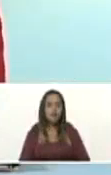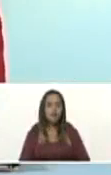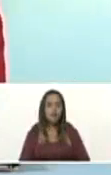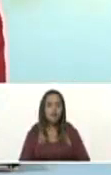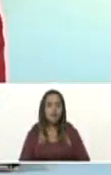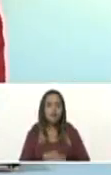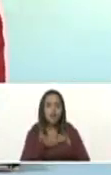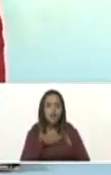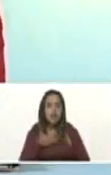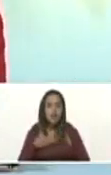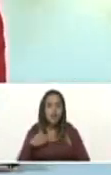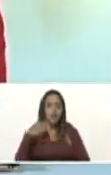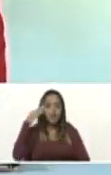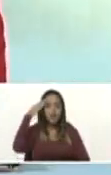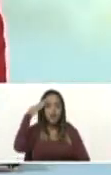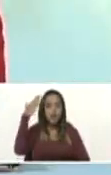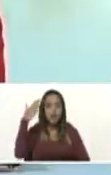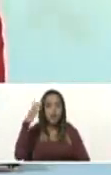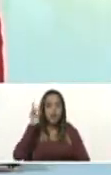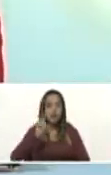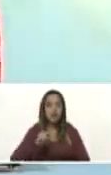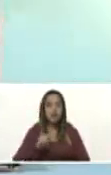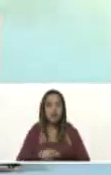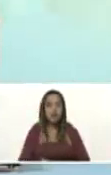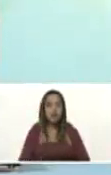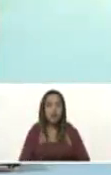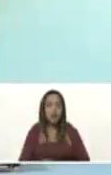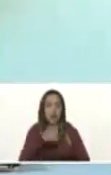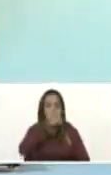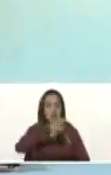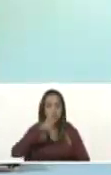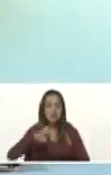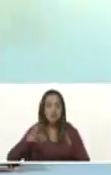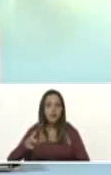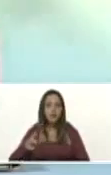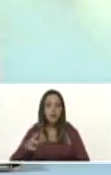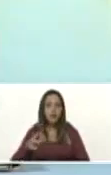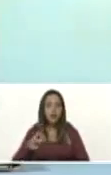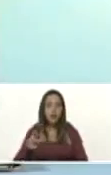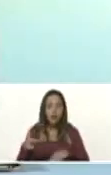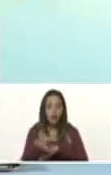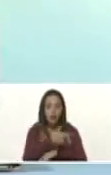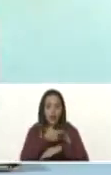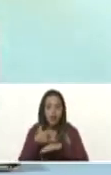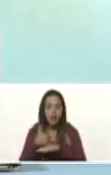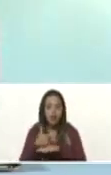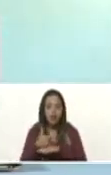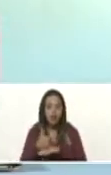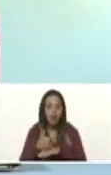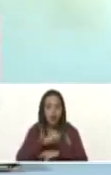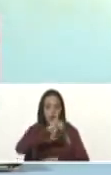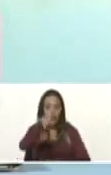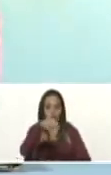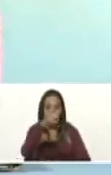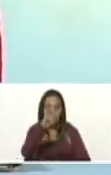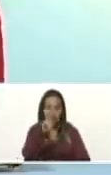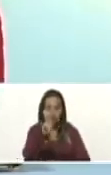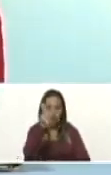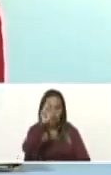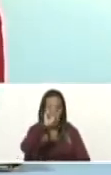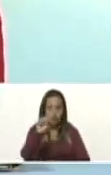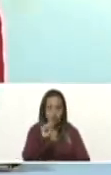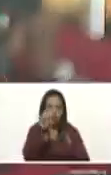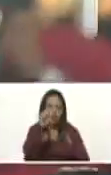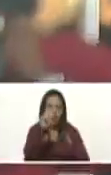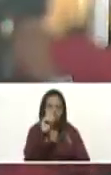Quiero saludar también a las autoridades, a nuestro gobernador Justo Noguera Pietri,